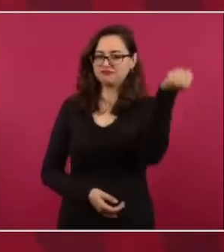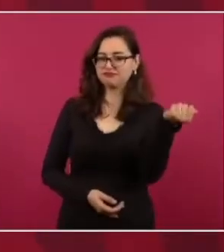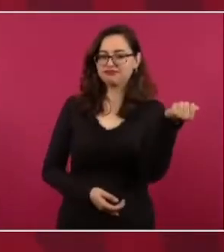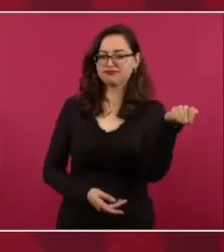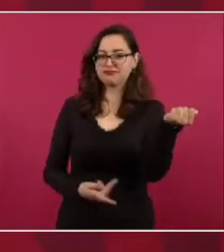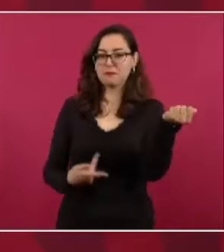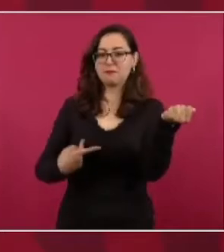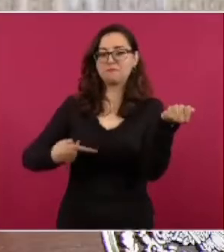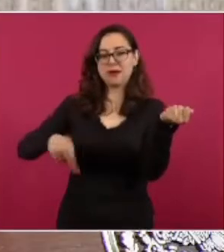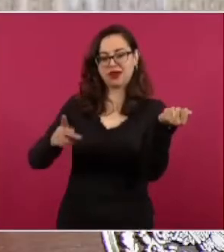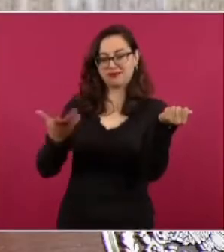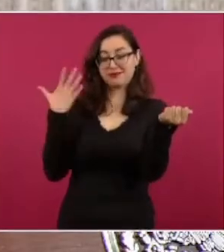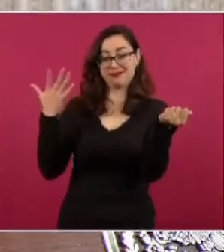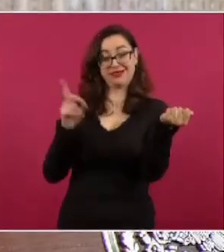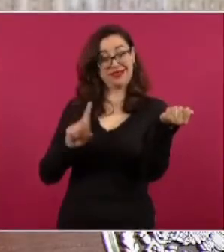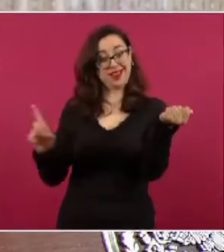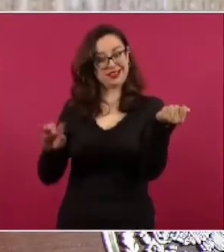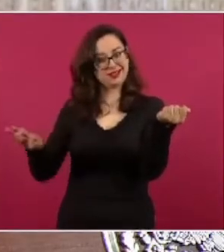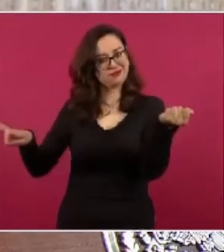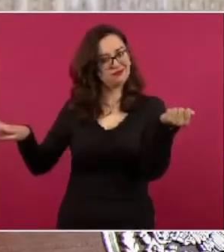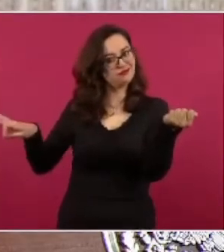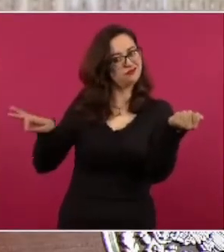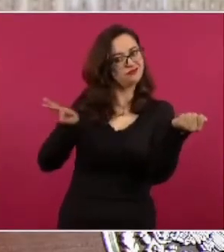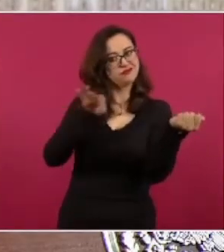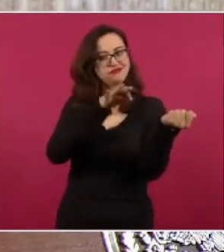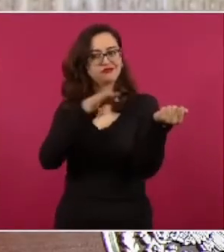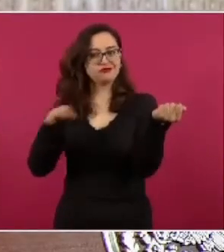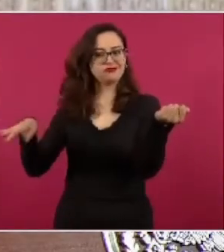pero se toca con la derecha.